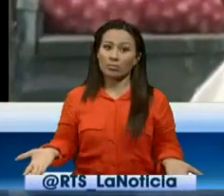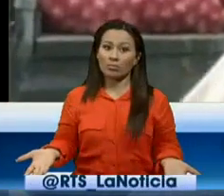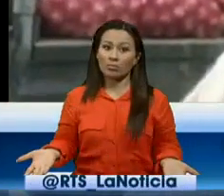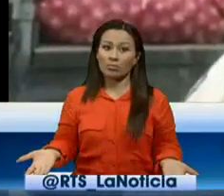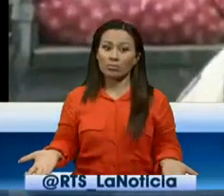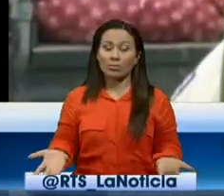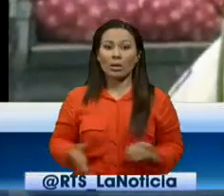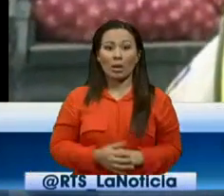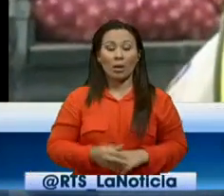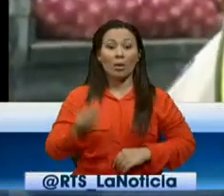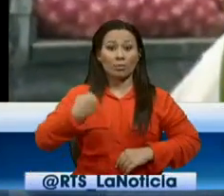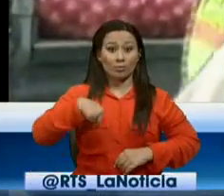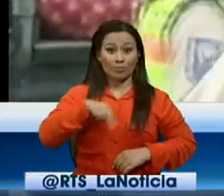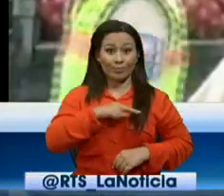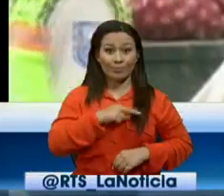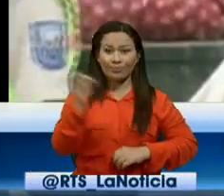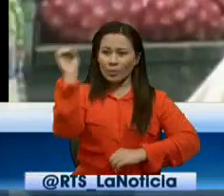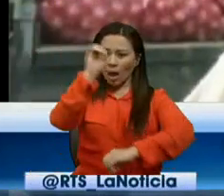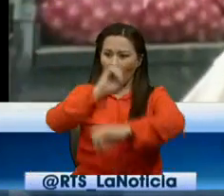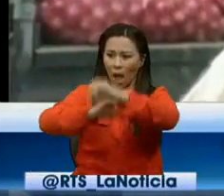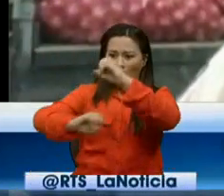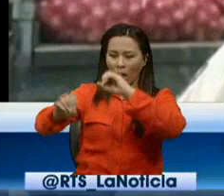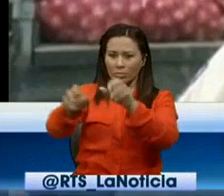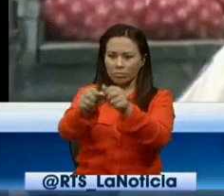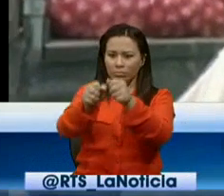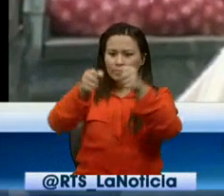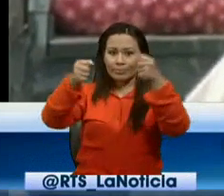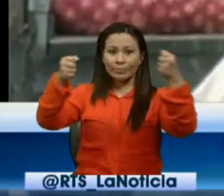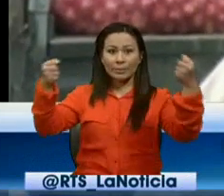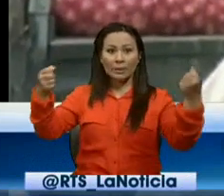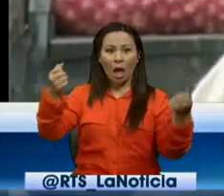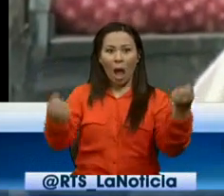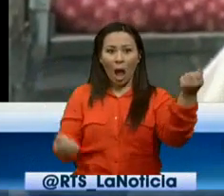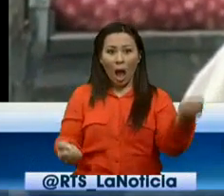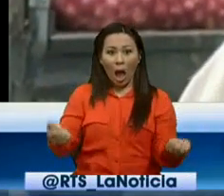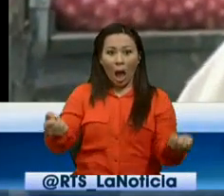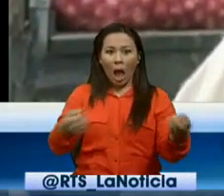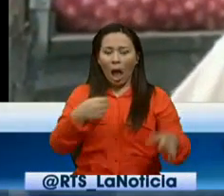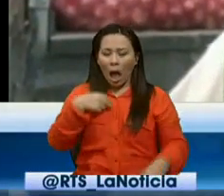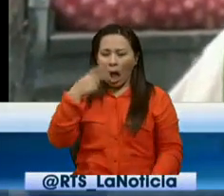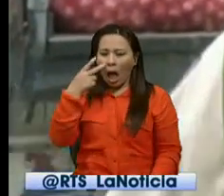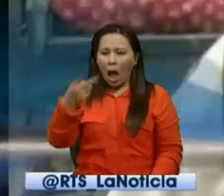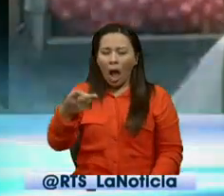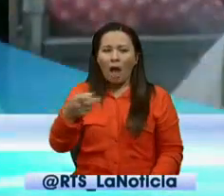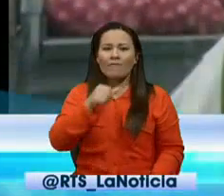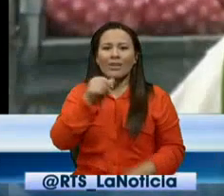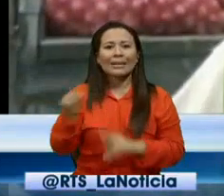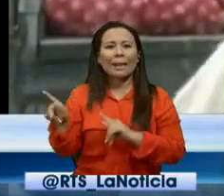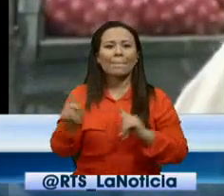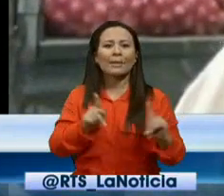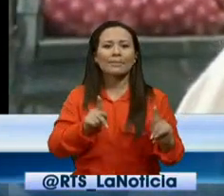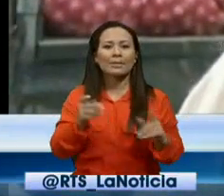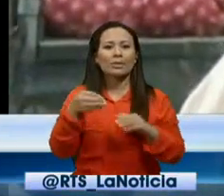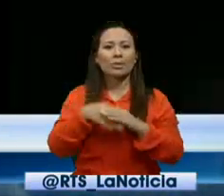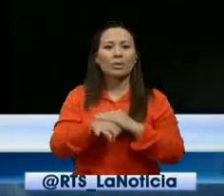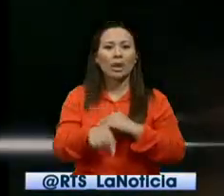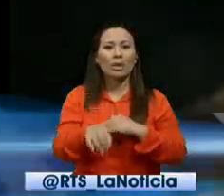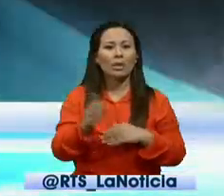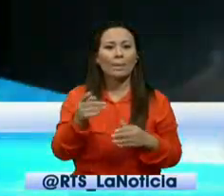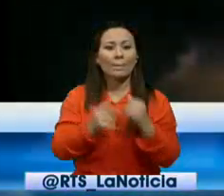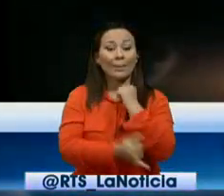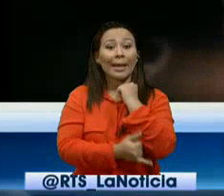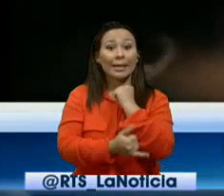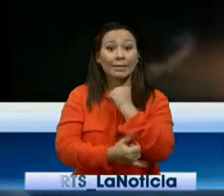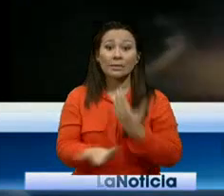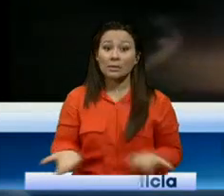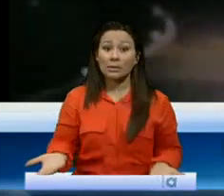verificar el contenido de los camiones, se pudo observar que era mercadería que no contaba con permisos de ingreso al país. La retención